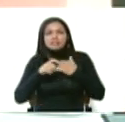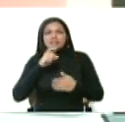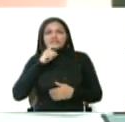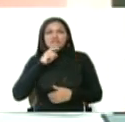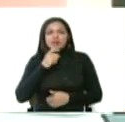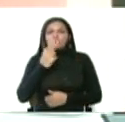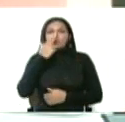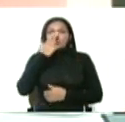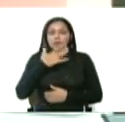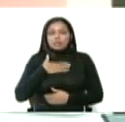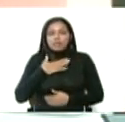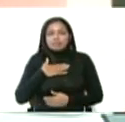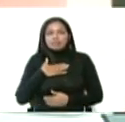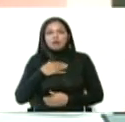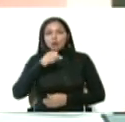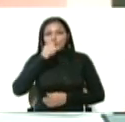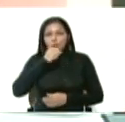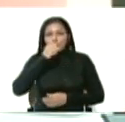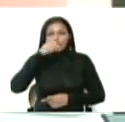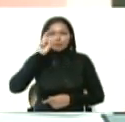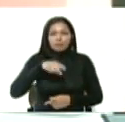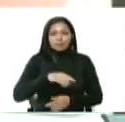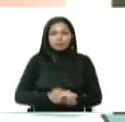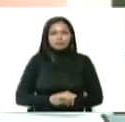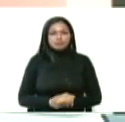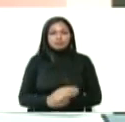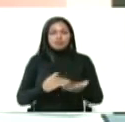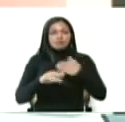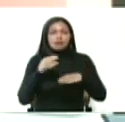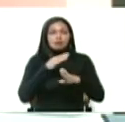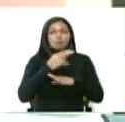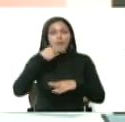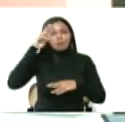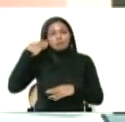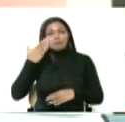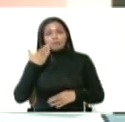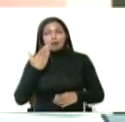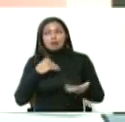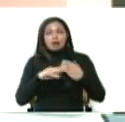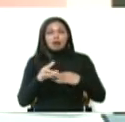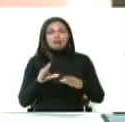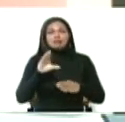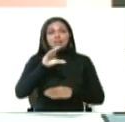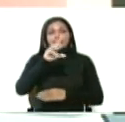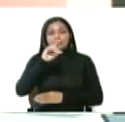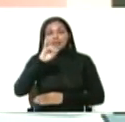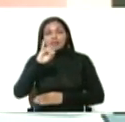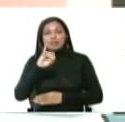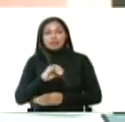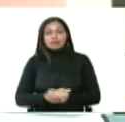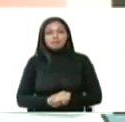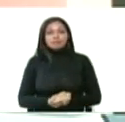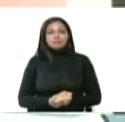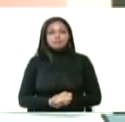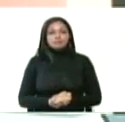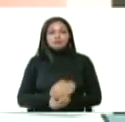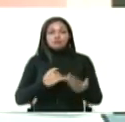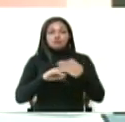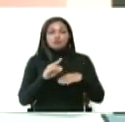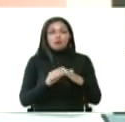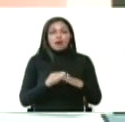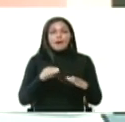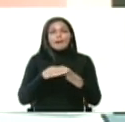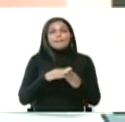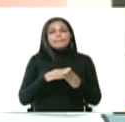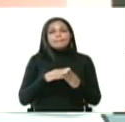dificultad respiratoria, tos, y la llevan sus padres al Centro de Diagnóstico Integral La Guajirita, Barrio